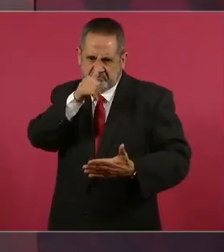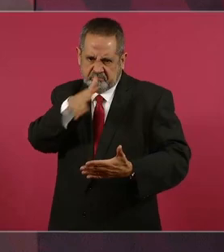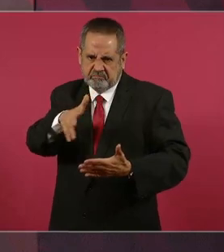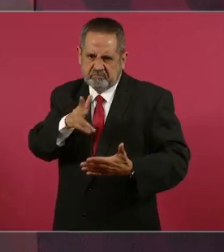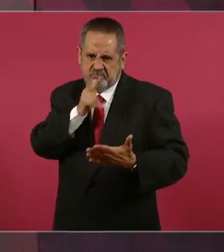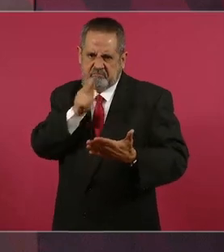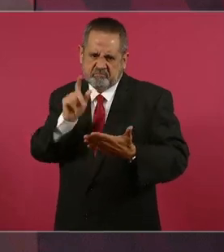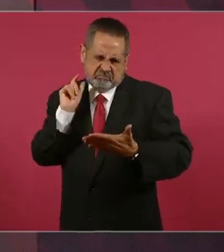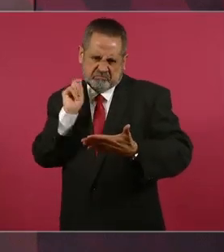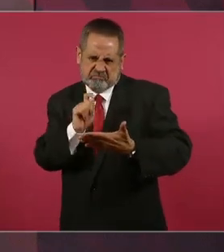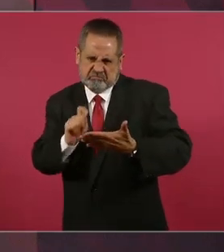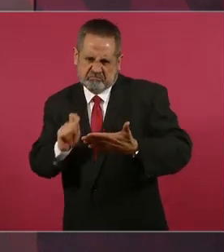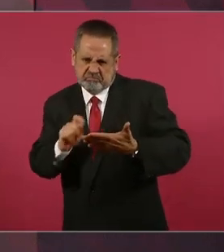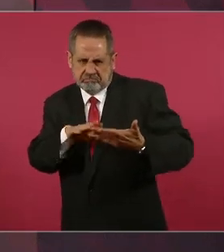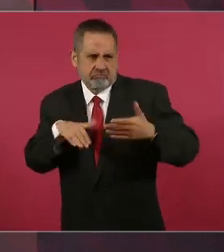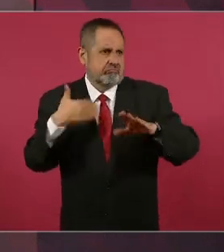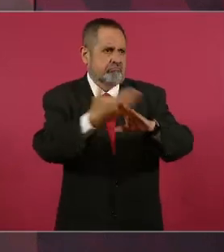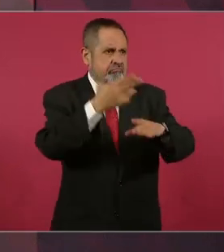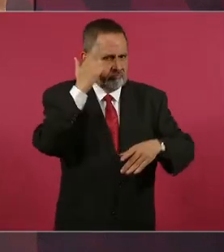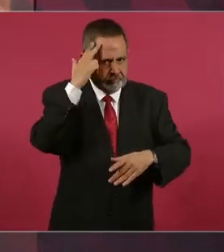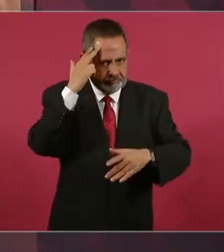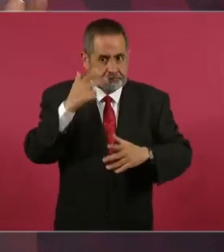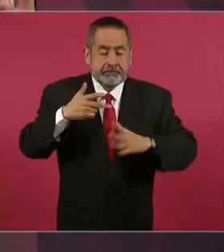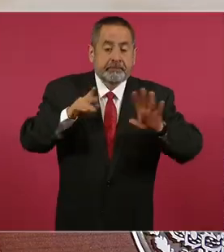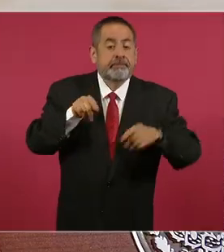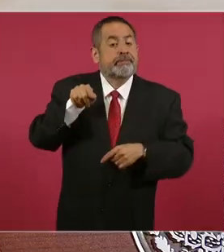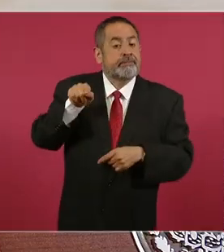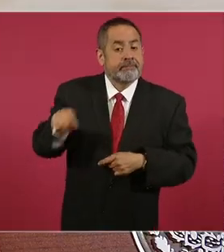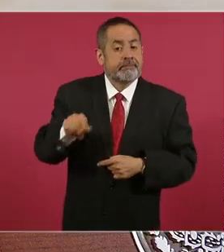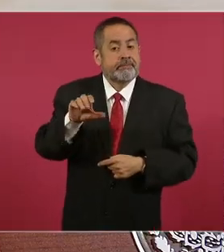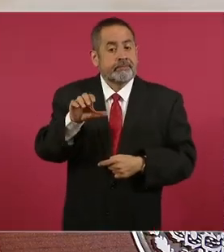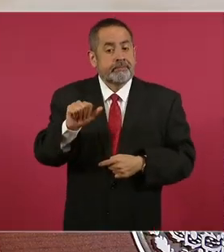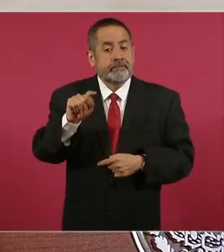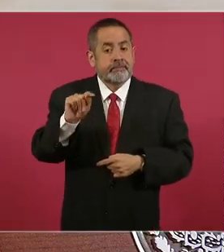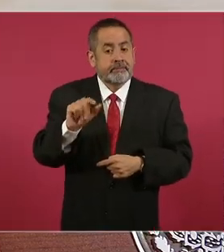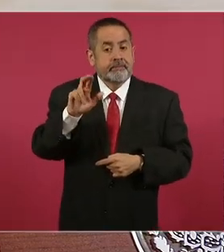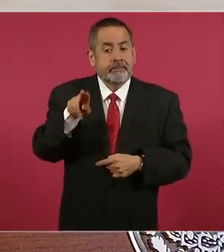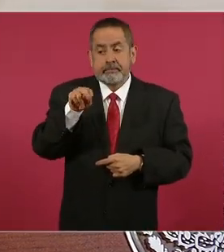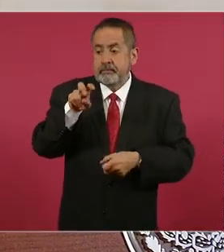contra Porfirio. Pero Catarino, estando en Costa Rica,